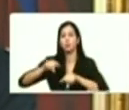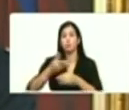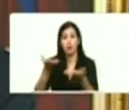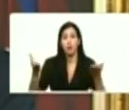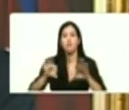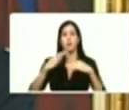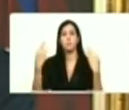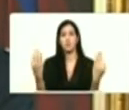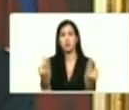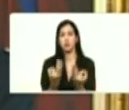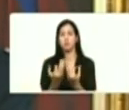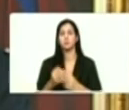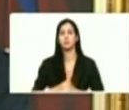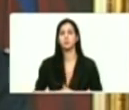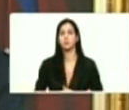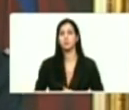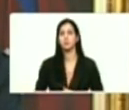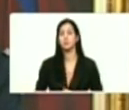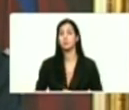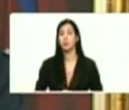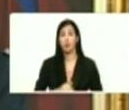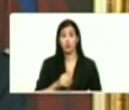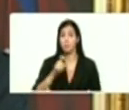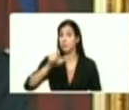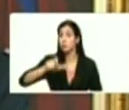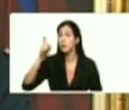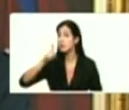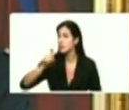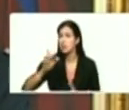subsidio directo a quien lo necesita